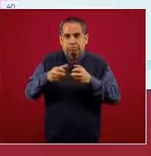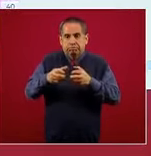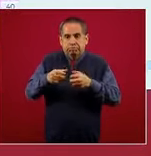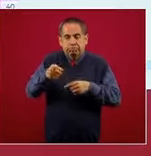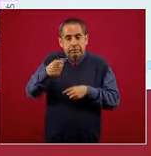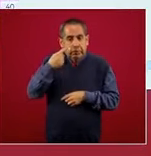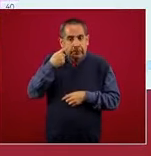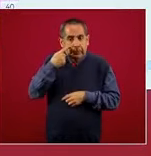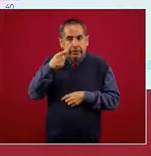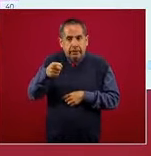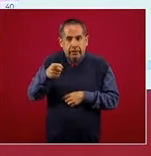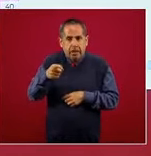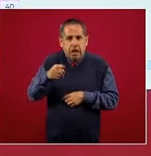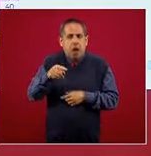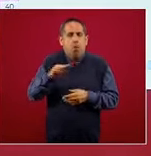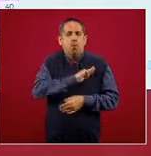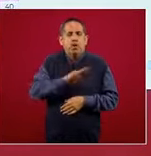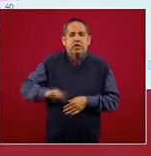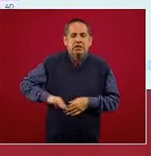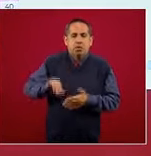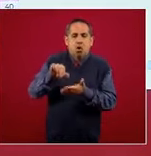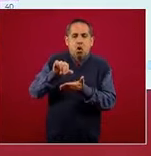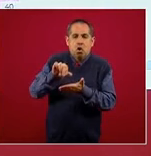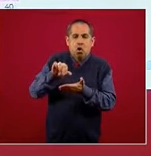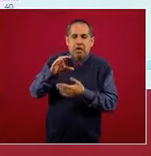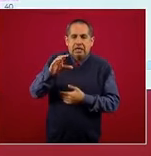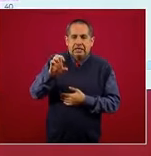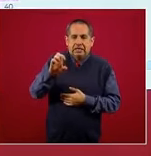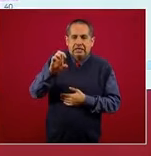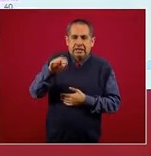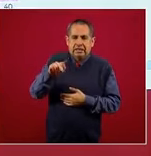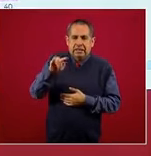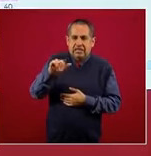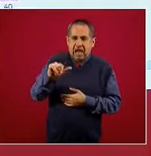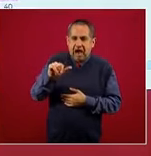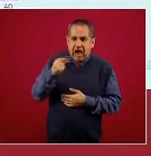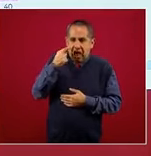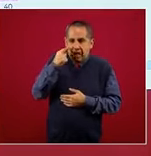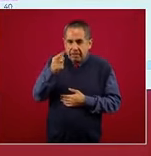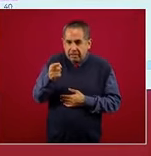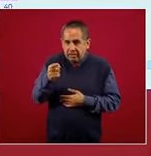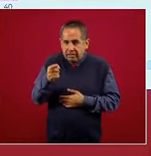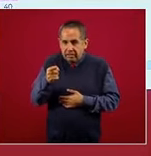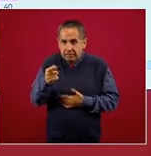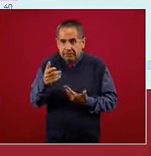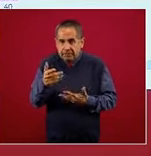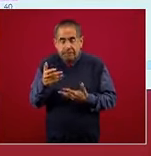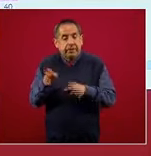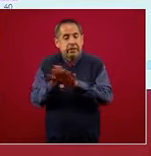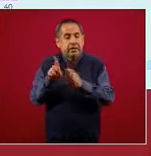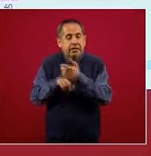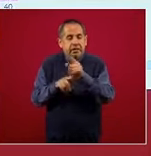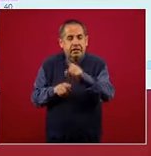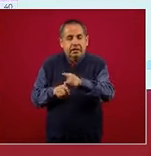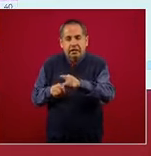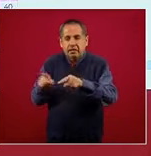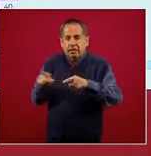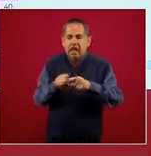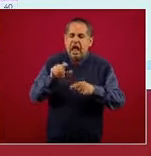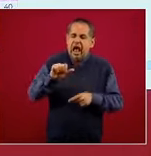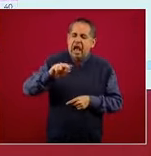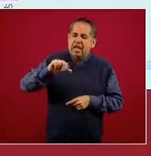el municipio centro. Si seguimos en esta misma escala, podemos también aquí identificar a